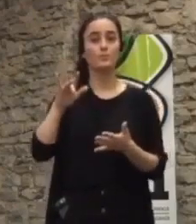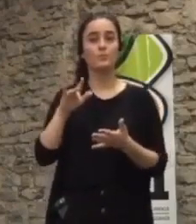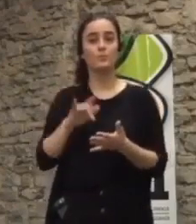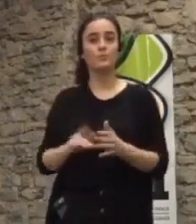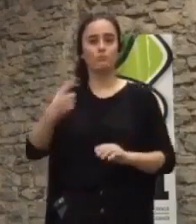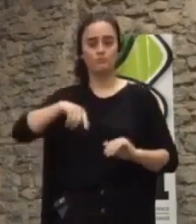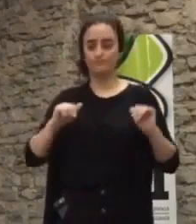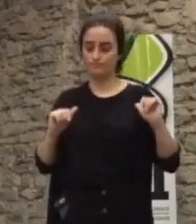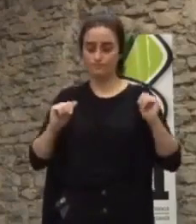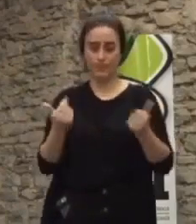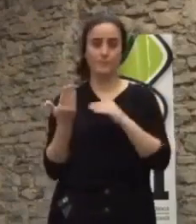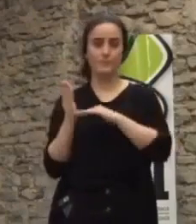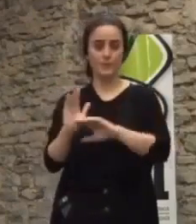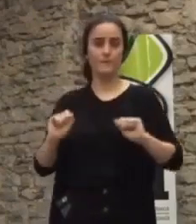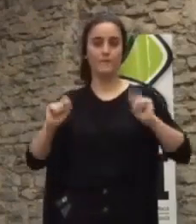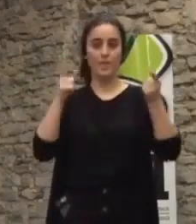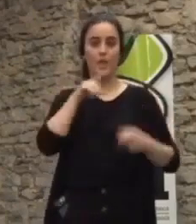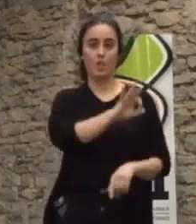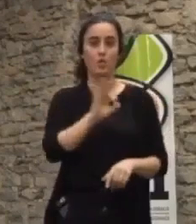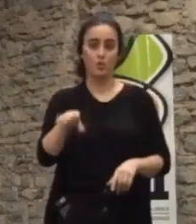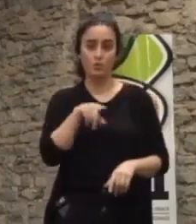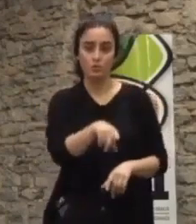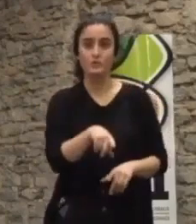realizamos una presentación oficial en Donosti,